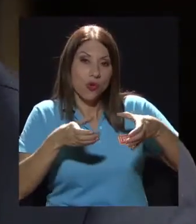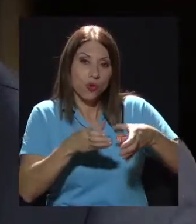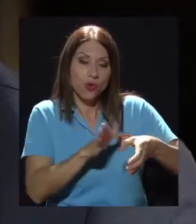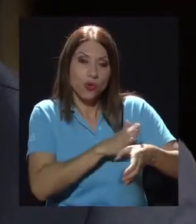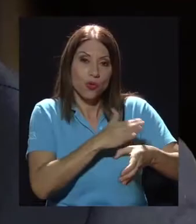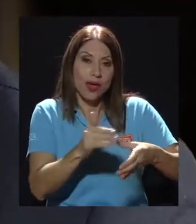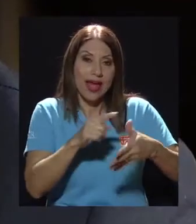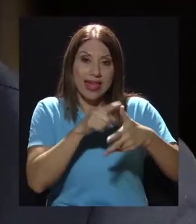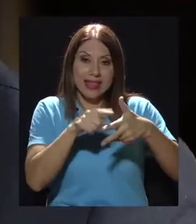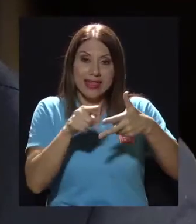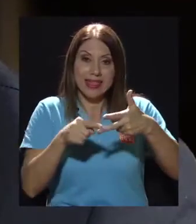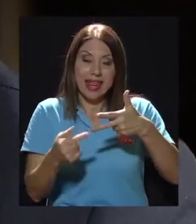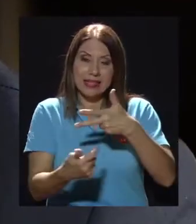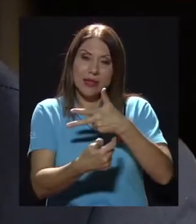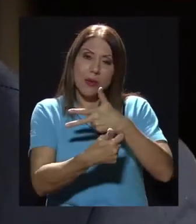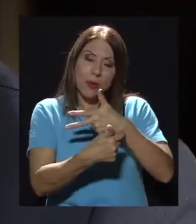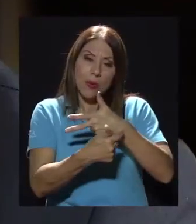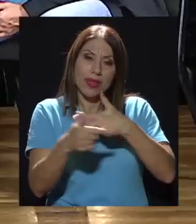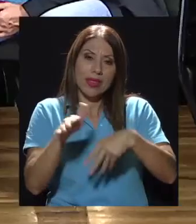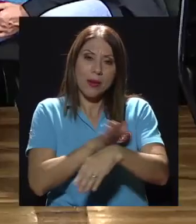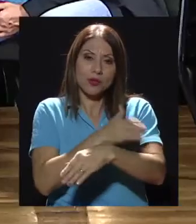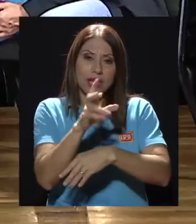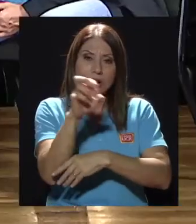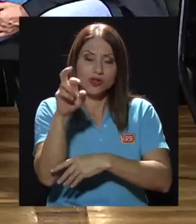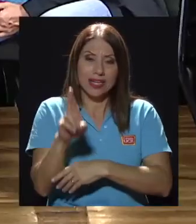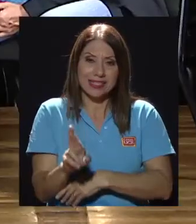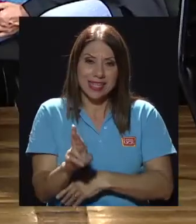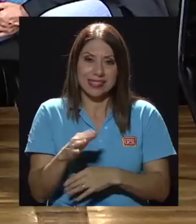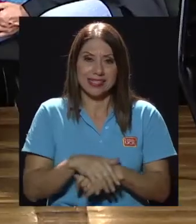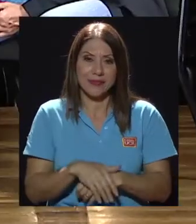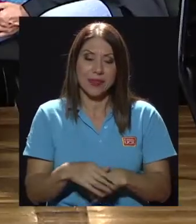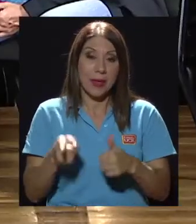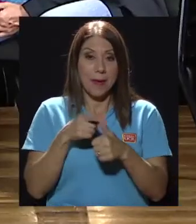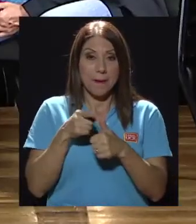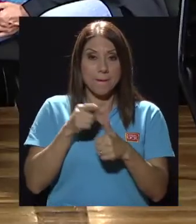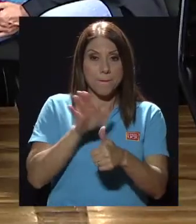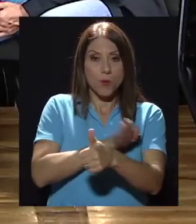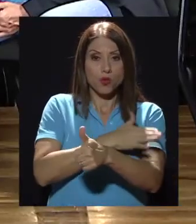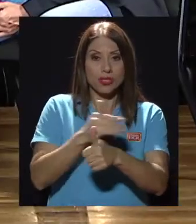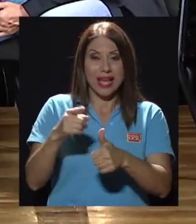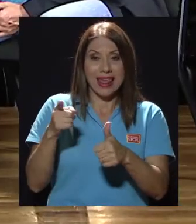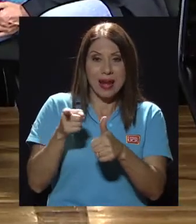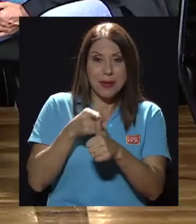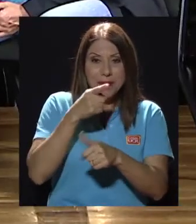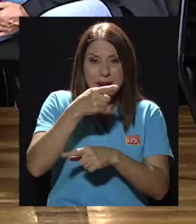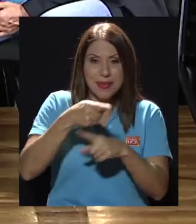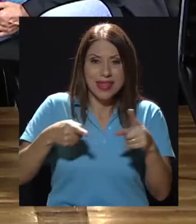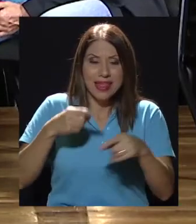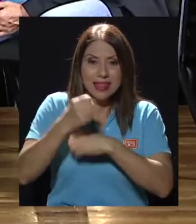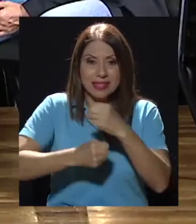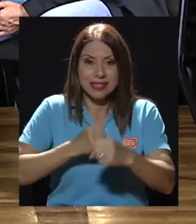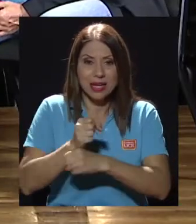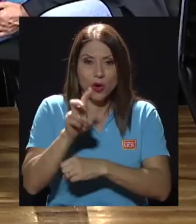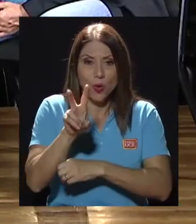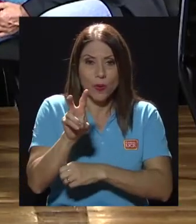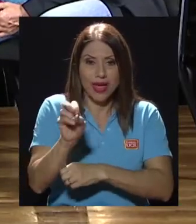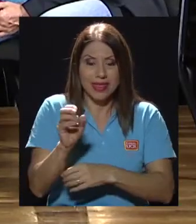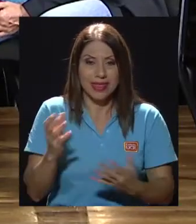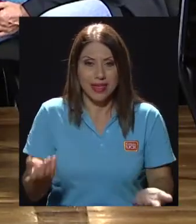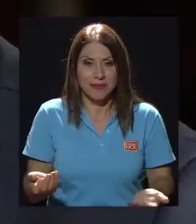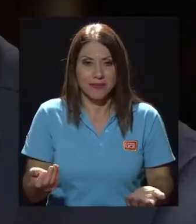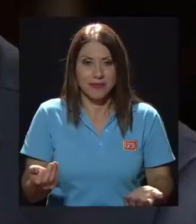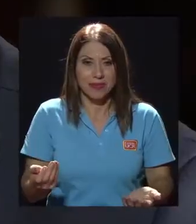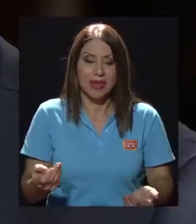3 facetas de la música costarricense. Sí. Trae música de la primera mitad del siglo XX, trae... que considero